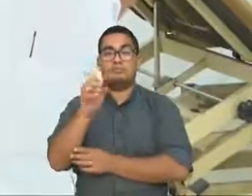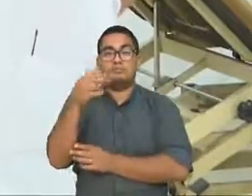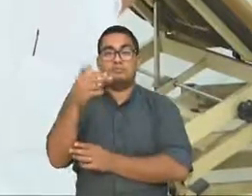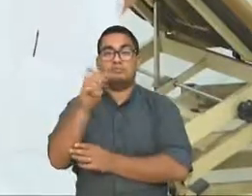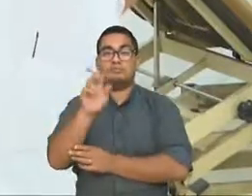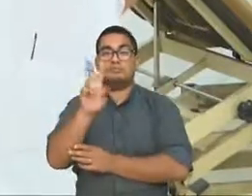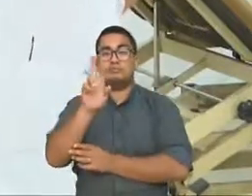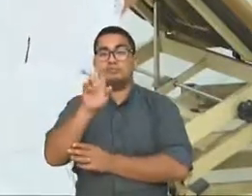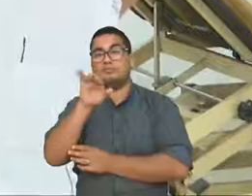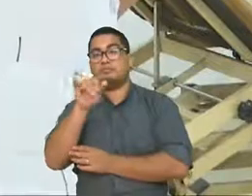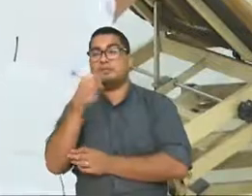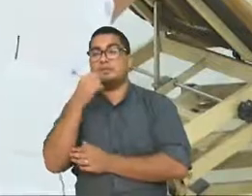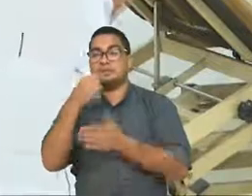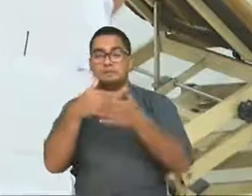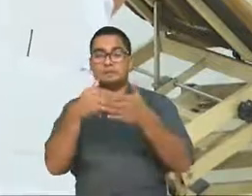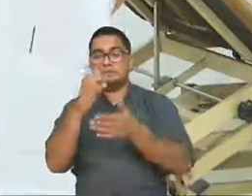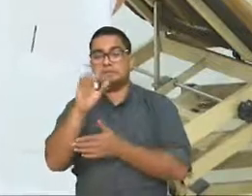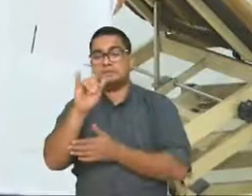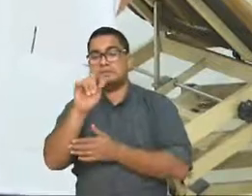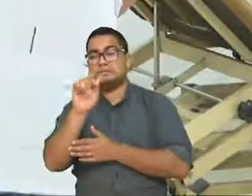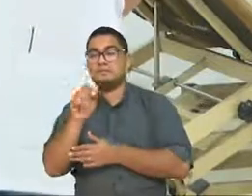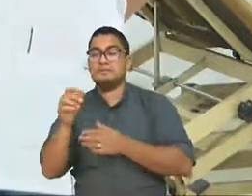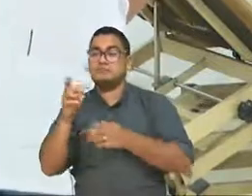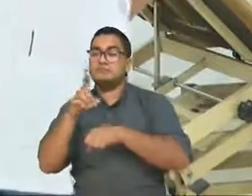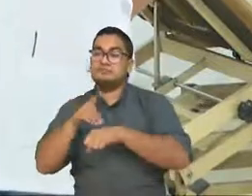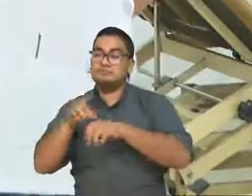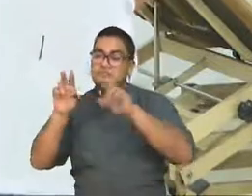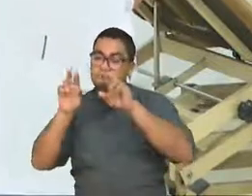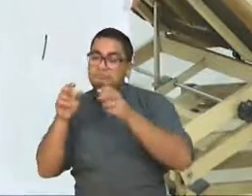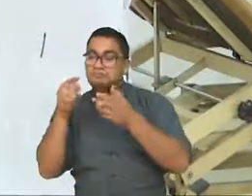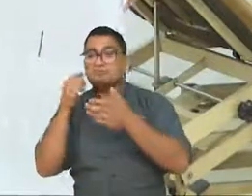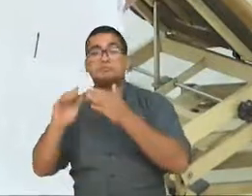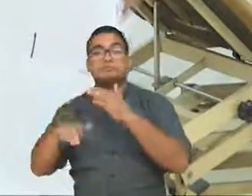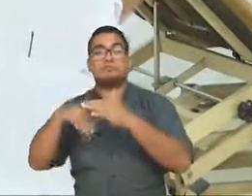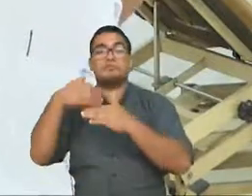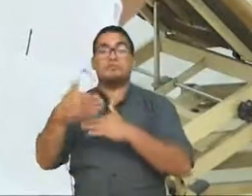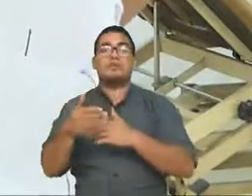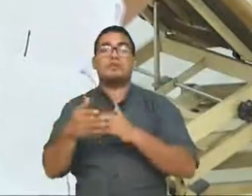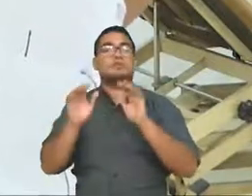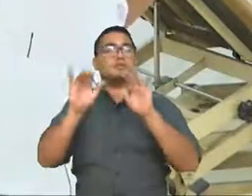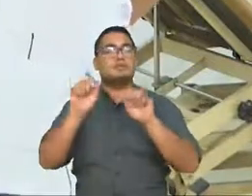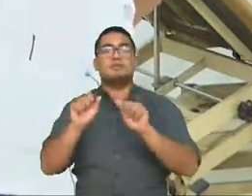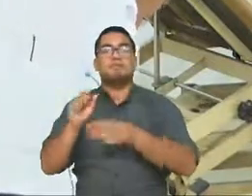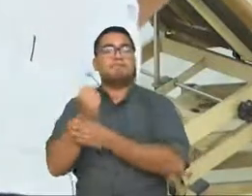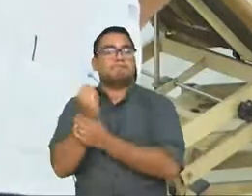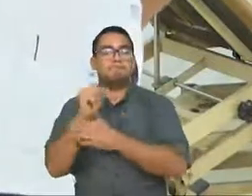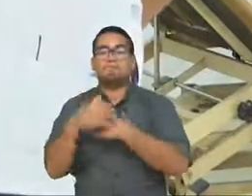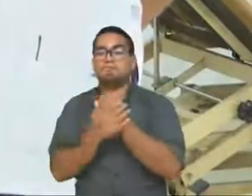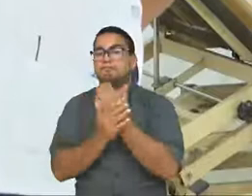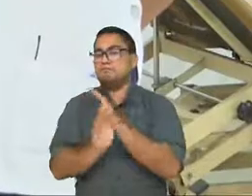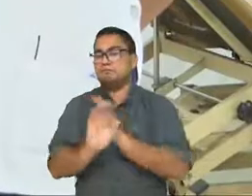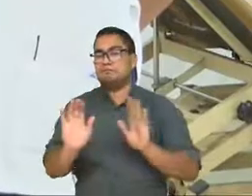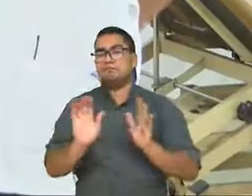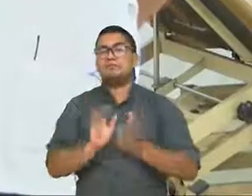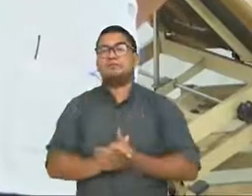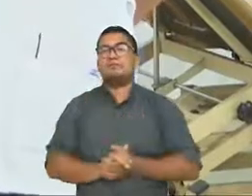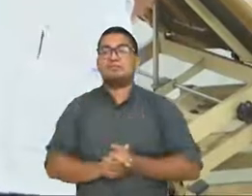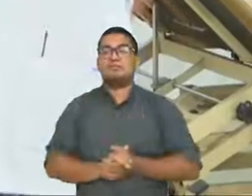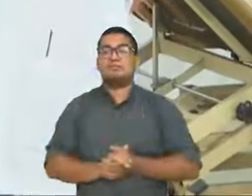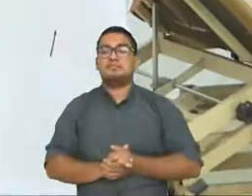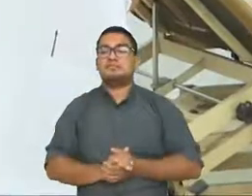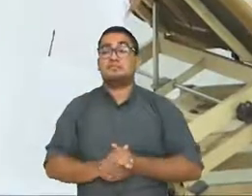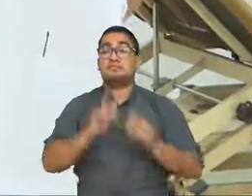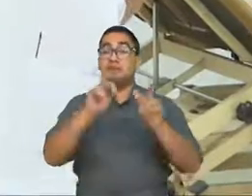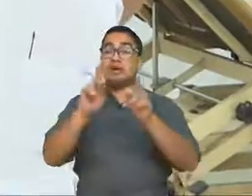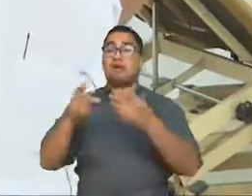cita, inmediatamente lo mira el médico fisiatra y ya al día siguiente ya se le está haciendo su rehabilitación. ¿Aquí no se le niega la atención a